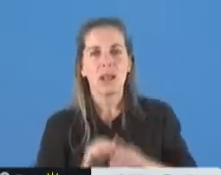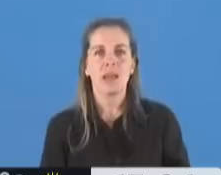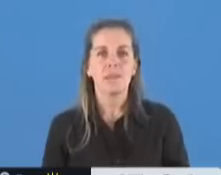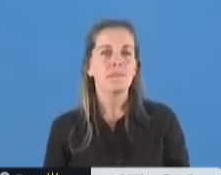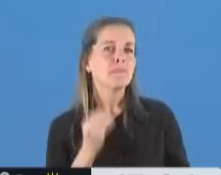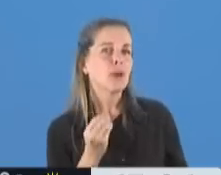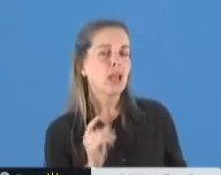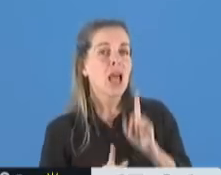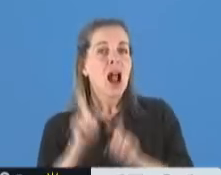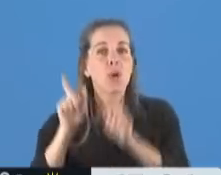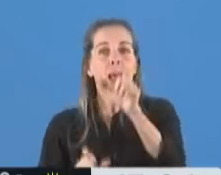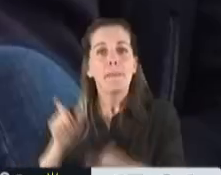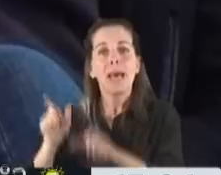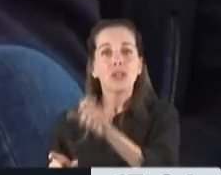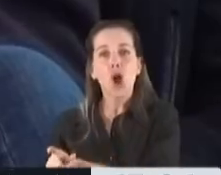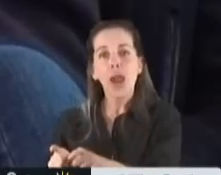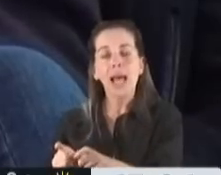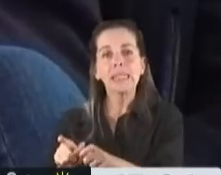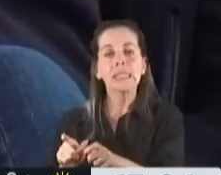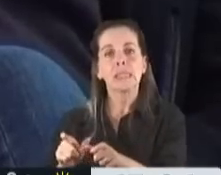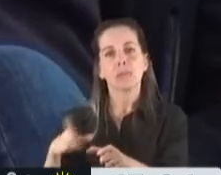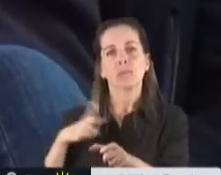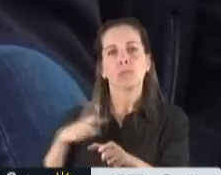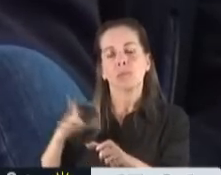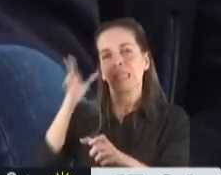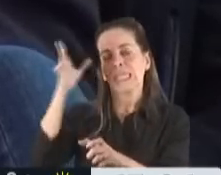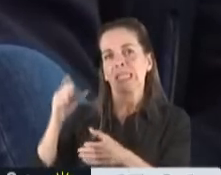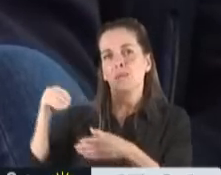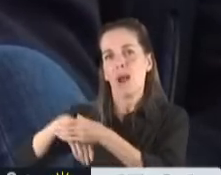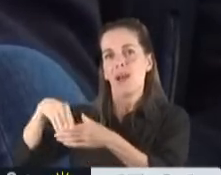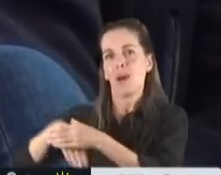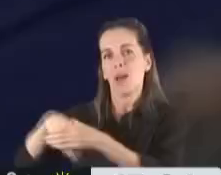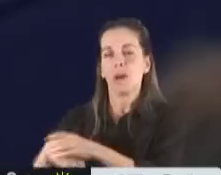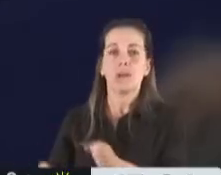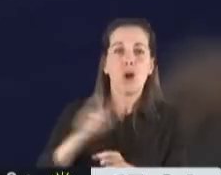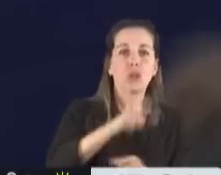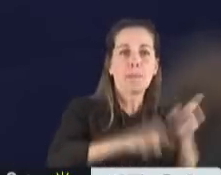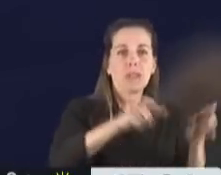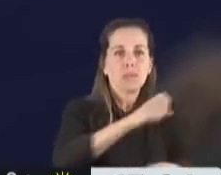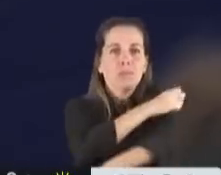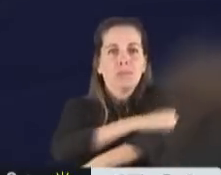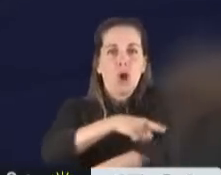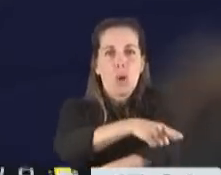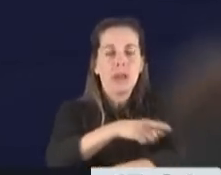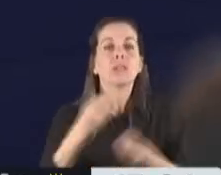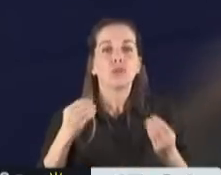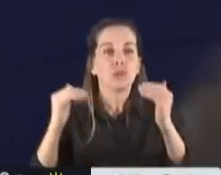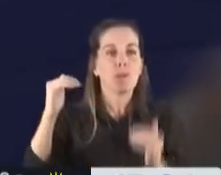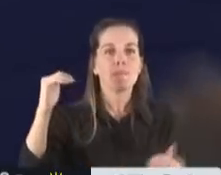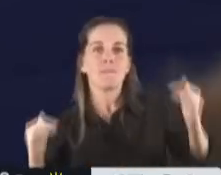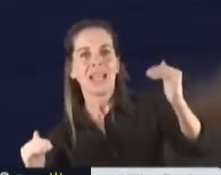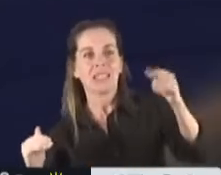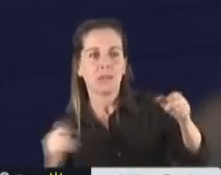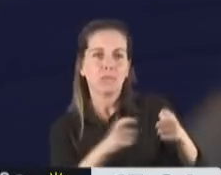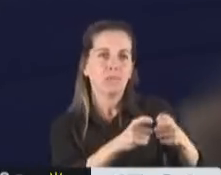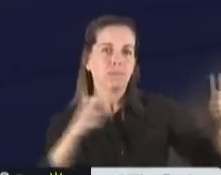Porque hay algunos que acumulan y hay algunos que les falta. Y son muchos más aquellos a los que les falta que aquellos que los